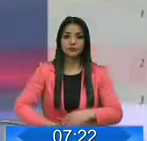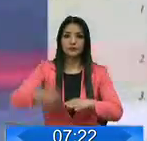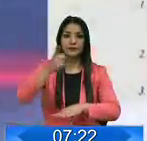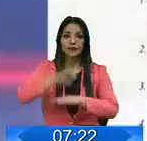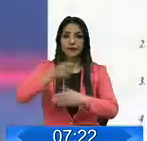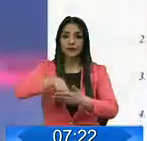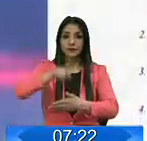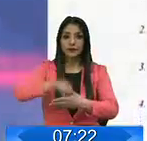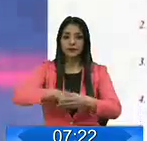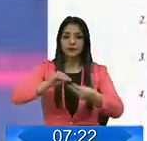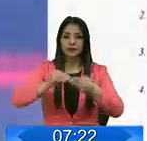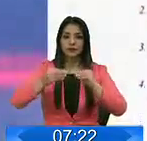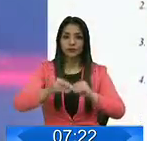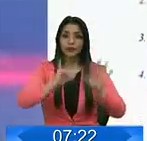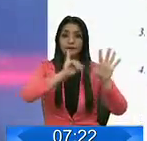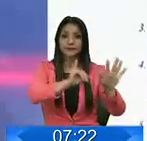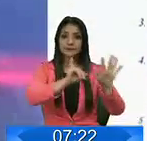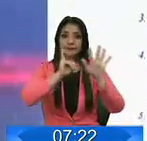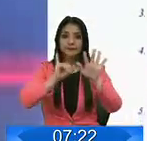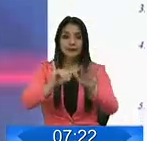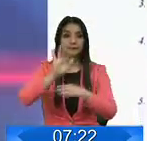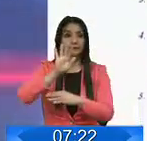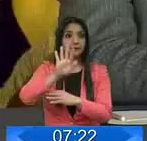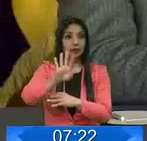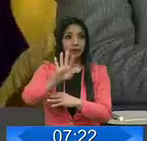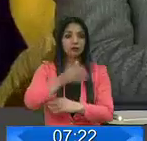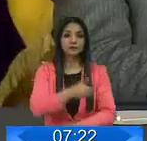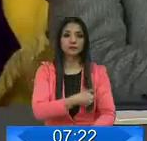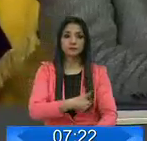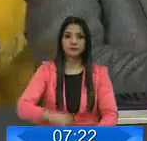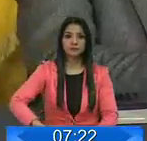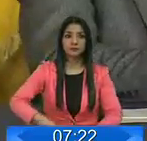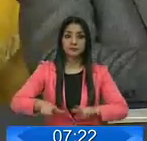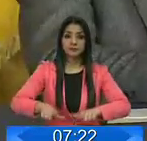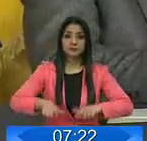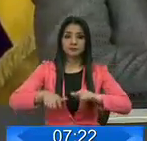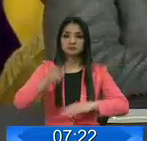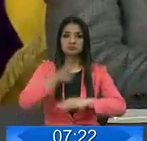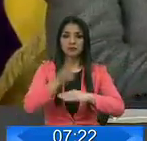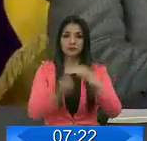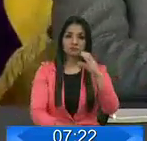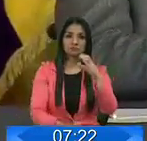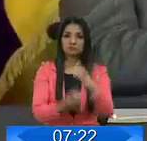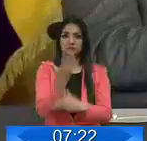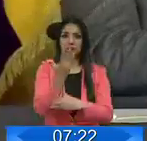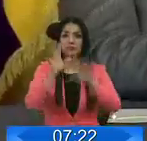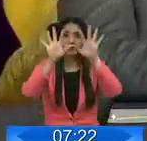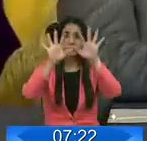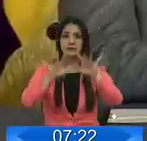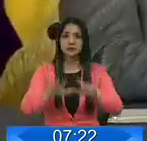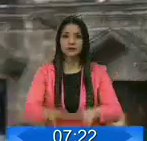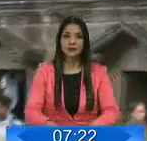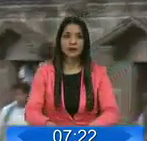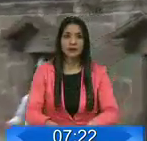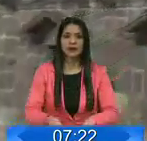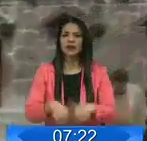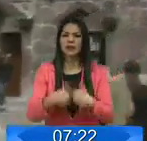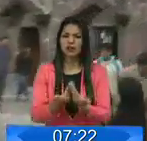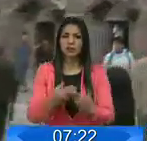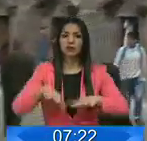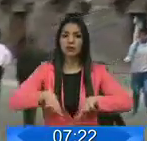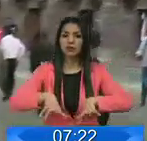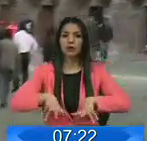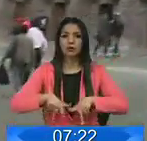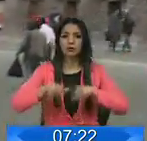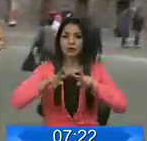número 665, el presidente Lenín Moreno dispuso la creación de la Secretaría de Anticorrupción de la Presidencia